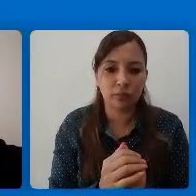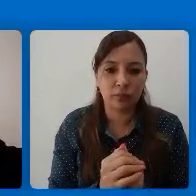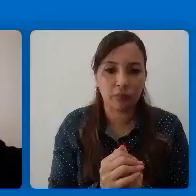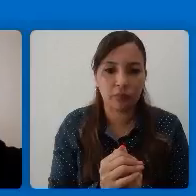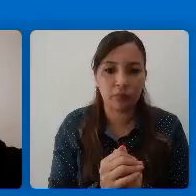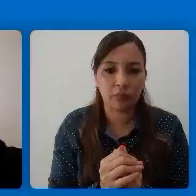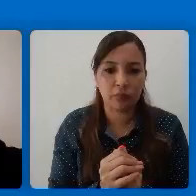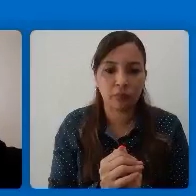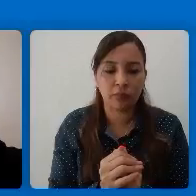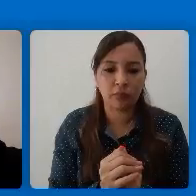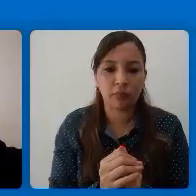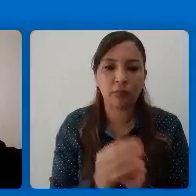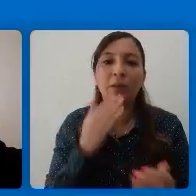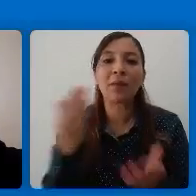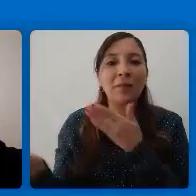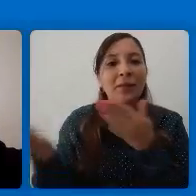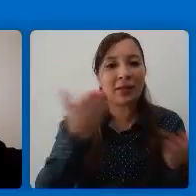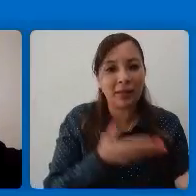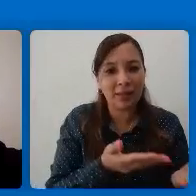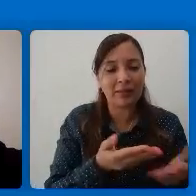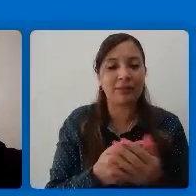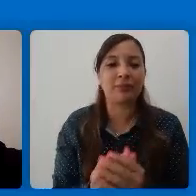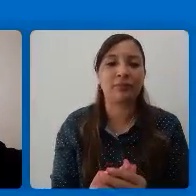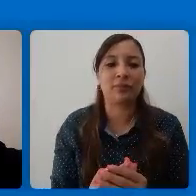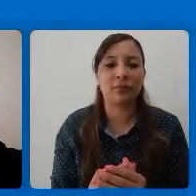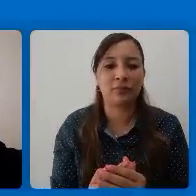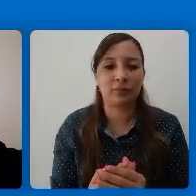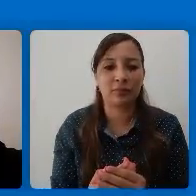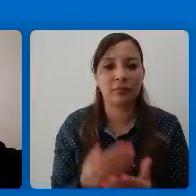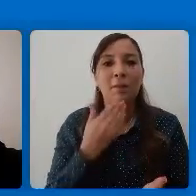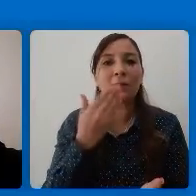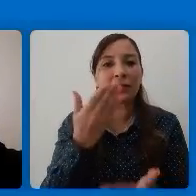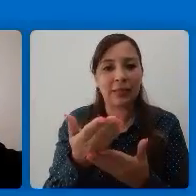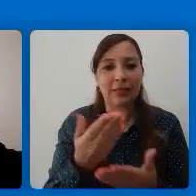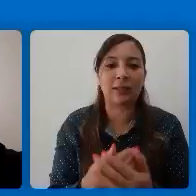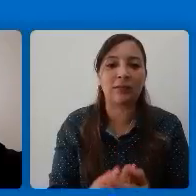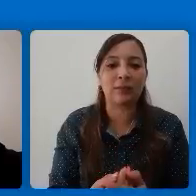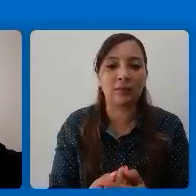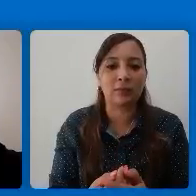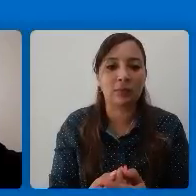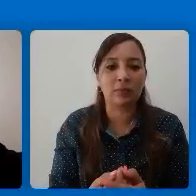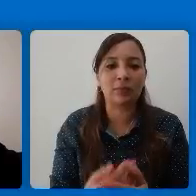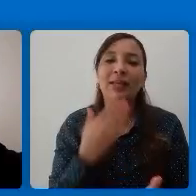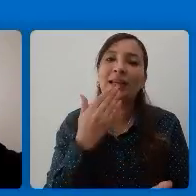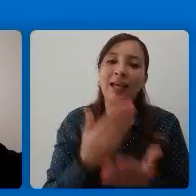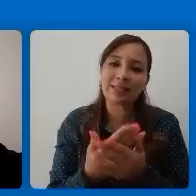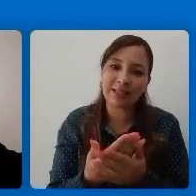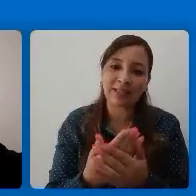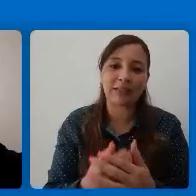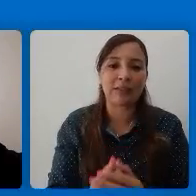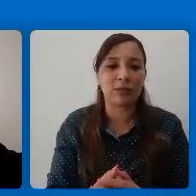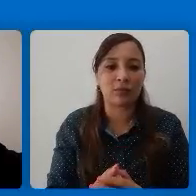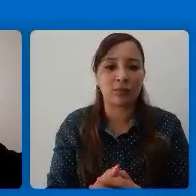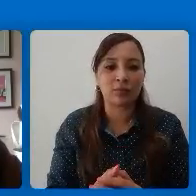dado esto que darte la bienvenida a marc jacobs y adelante con la presentación de aquel lugar por la presentación